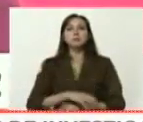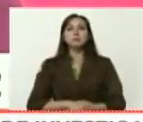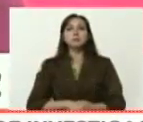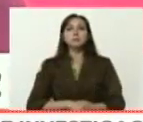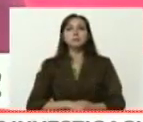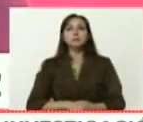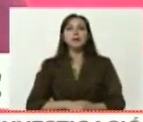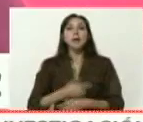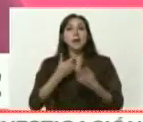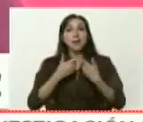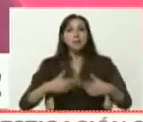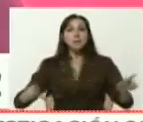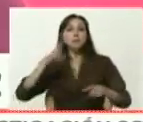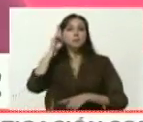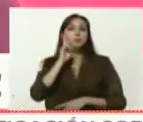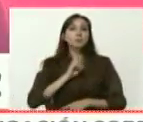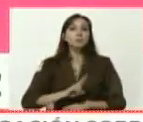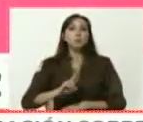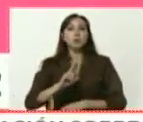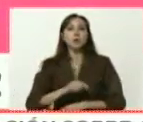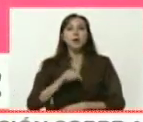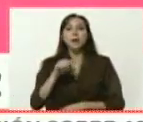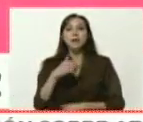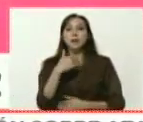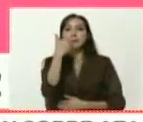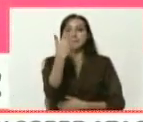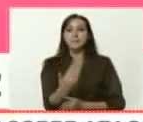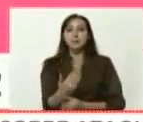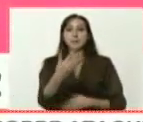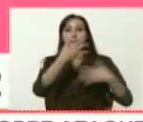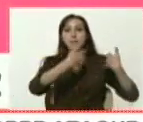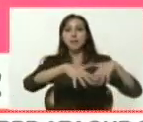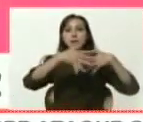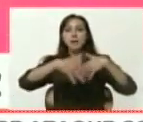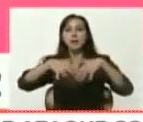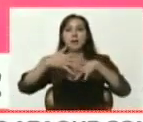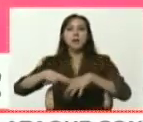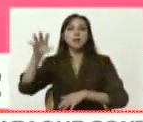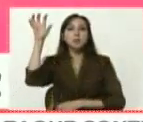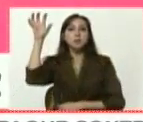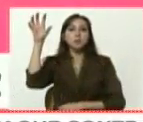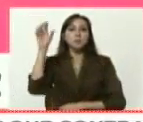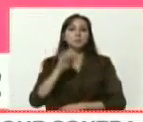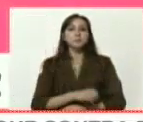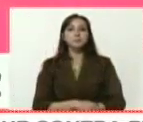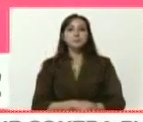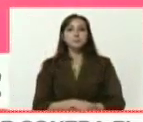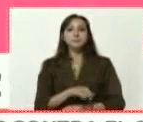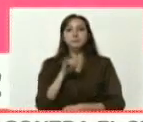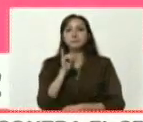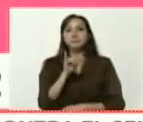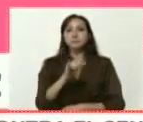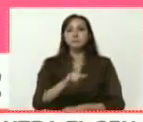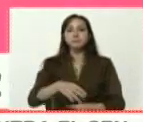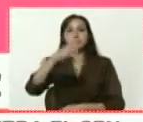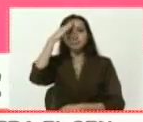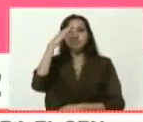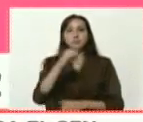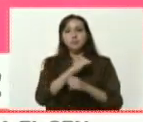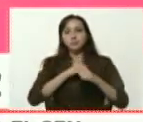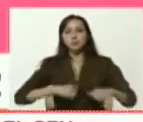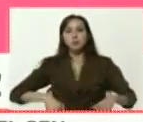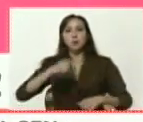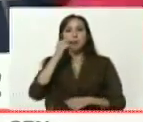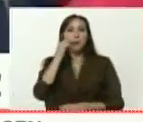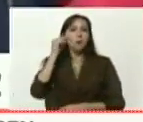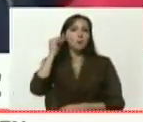libertador, allí al frente del ejército patriota, un ejército de hombres y mujeres